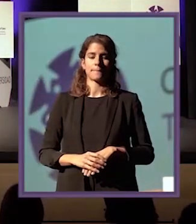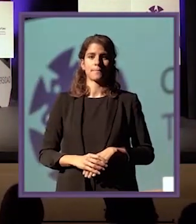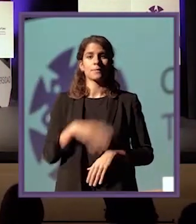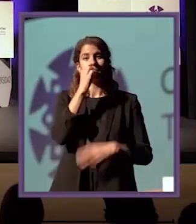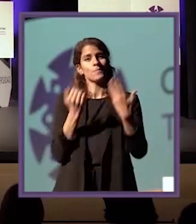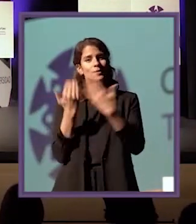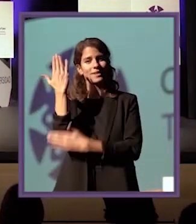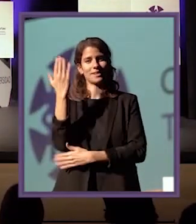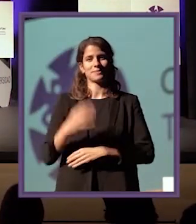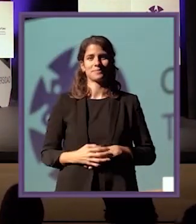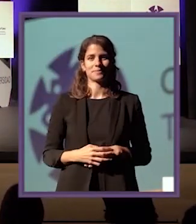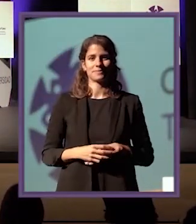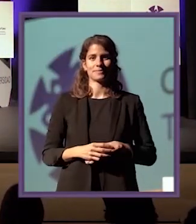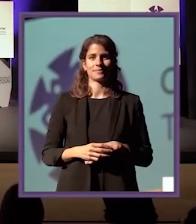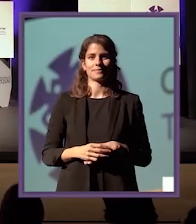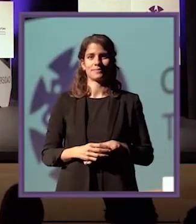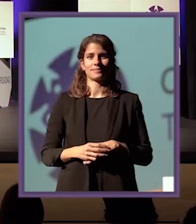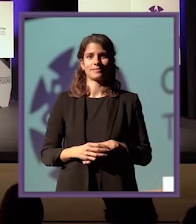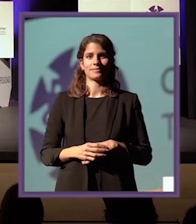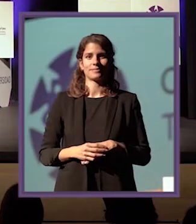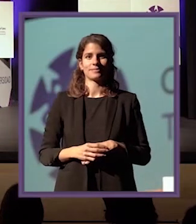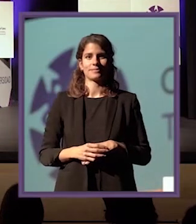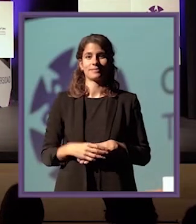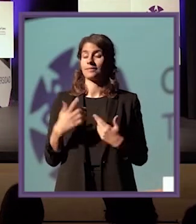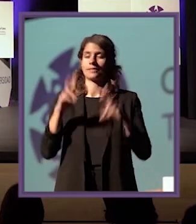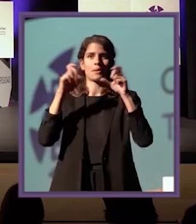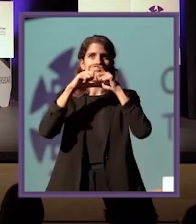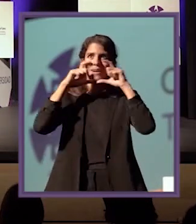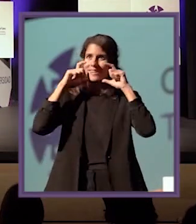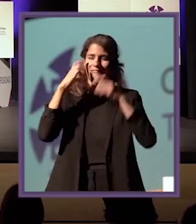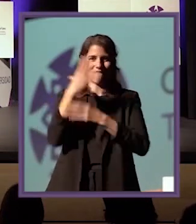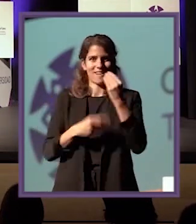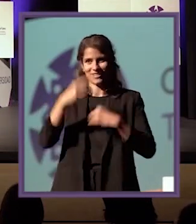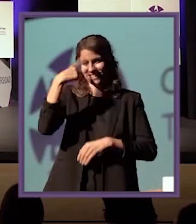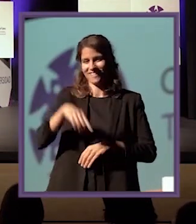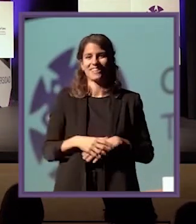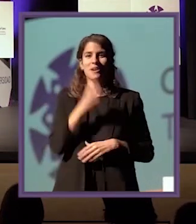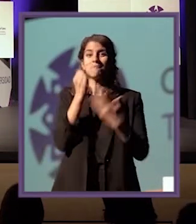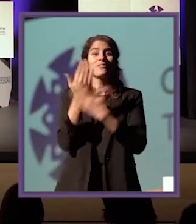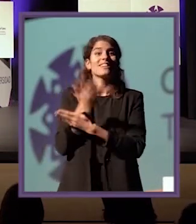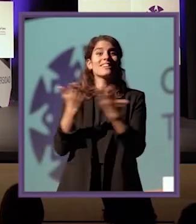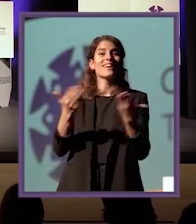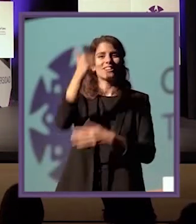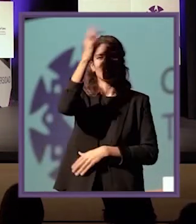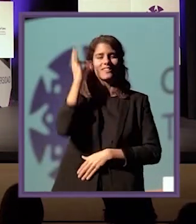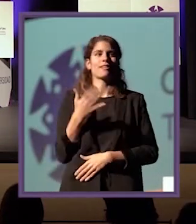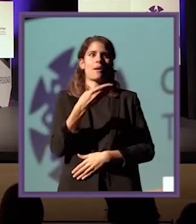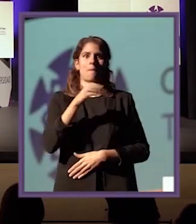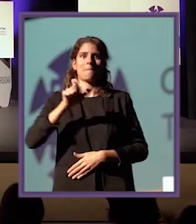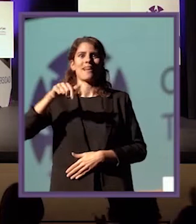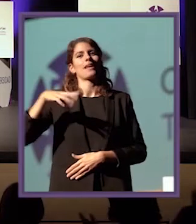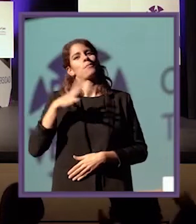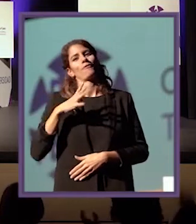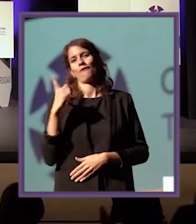Buenos días. Sabía que iba a pasar esto con la mascarilla. A todos y todas. Belén, por favor, no te